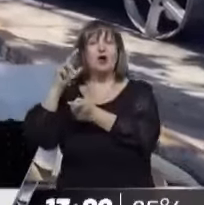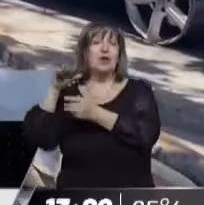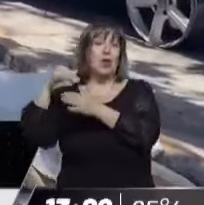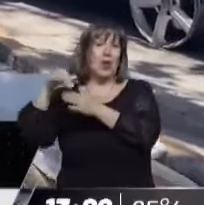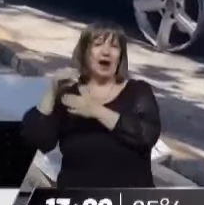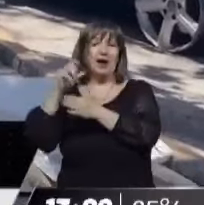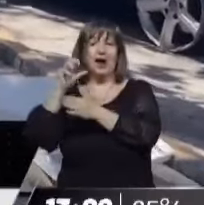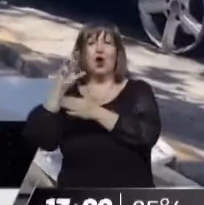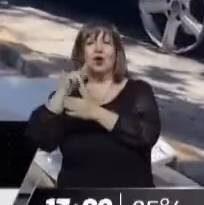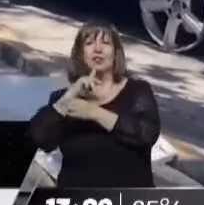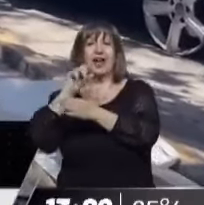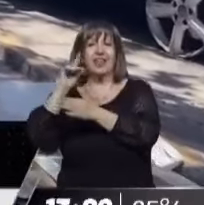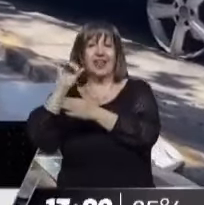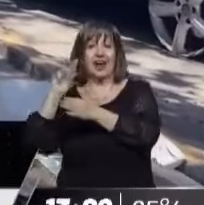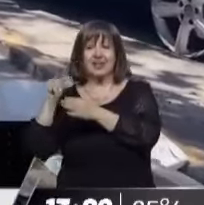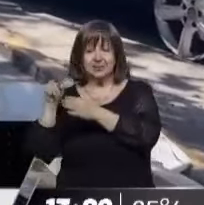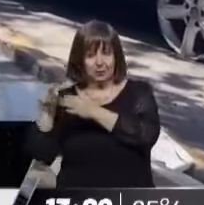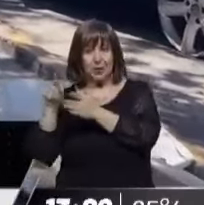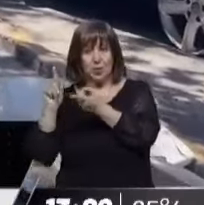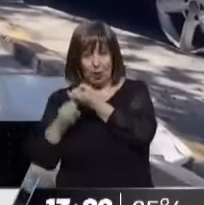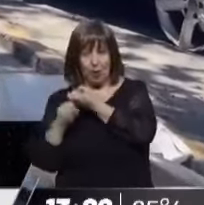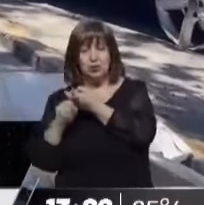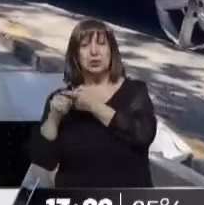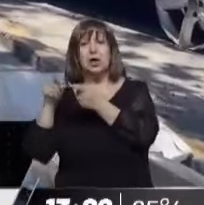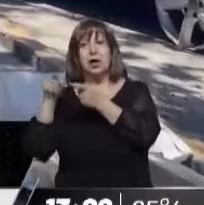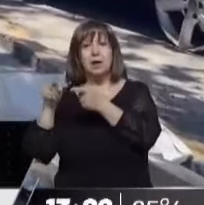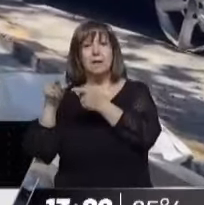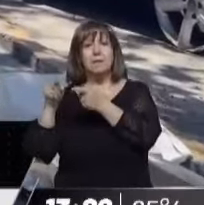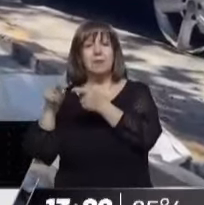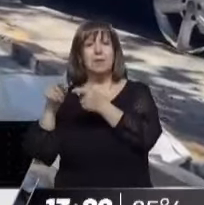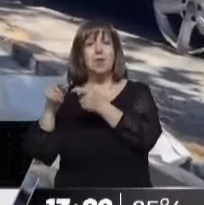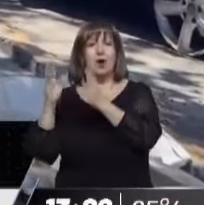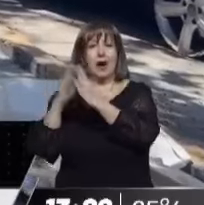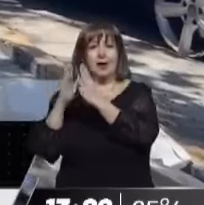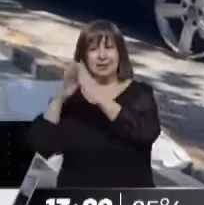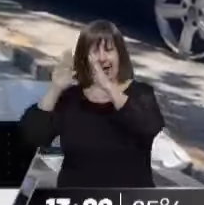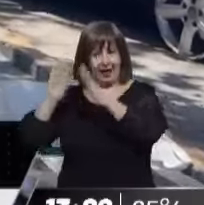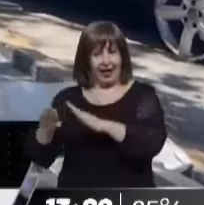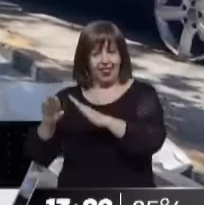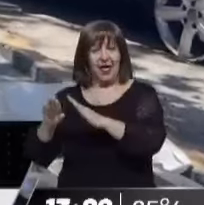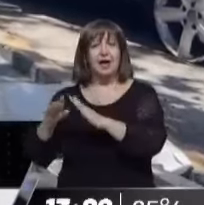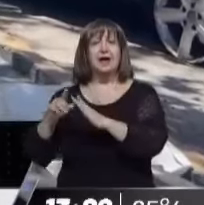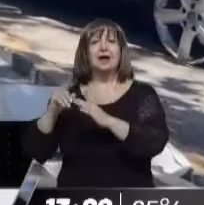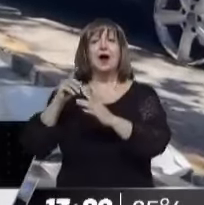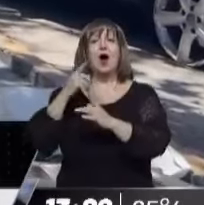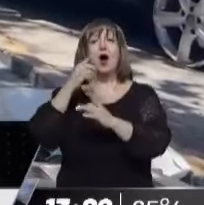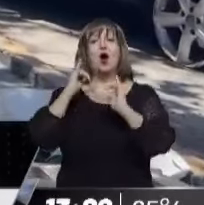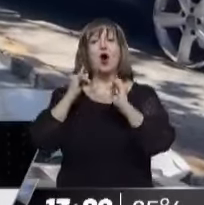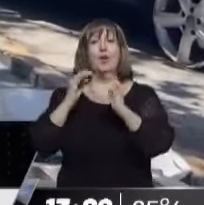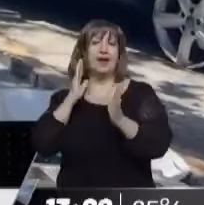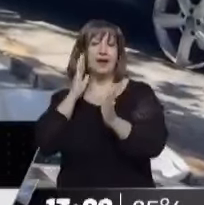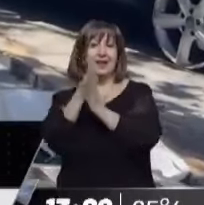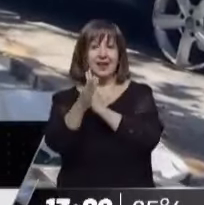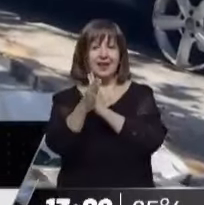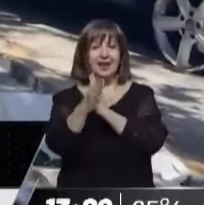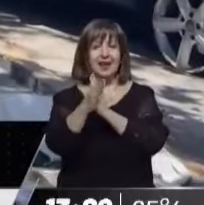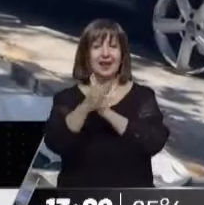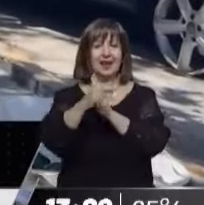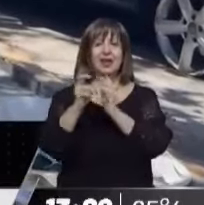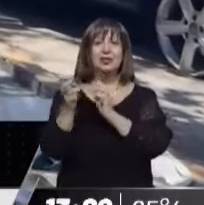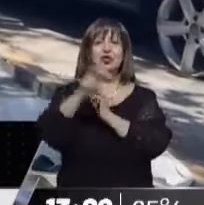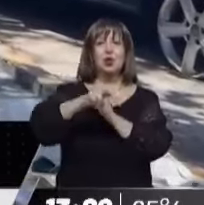corriendo, huye en la camioneta, rompe la barrera de seguridad, la deja a su esposa dentro del lugar, por la información que tenemos, y la verdad